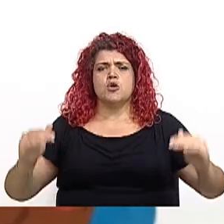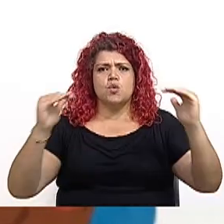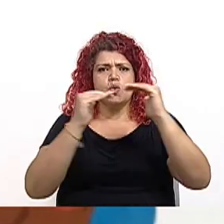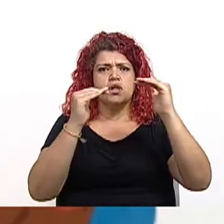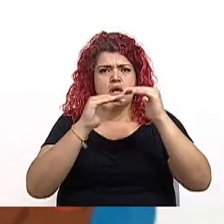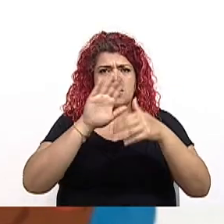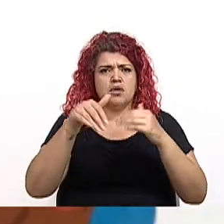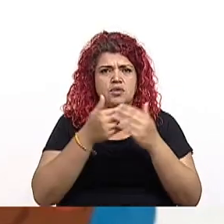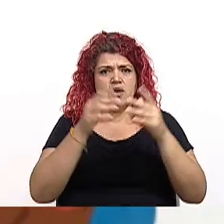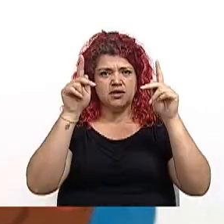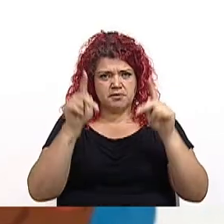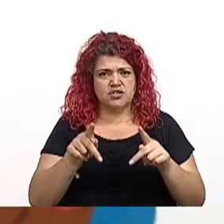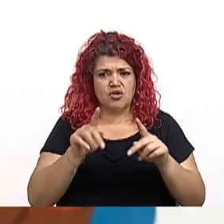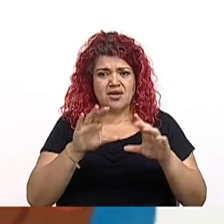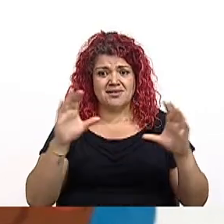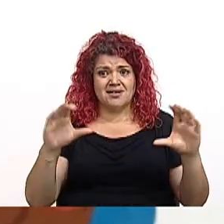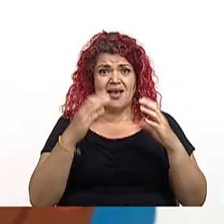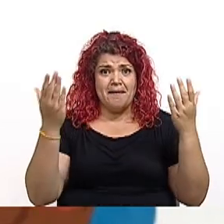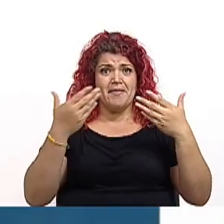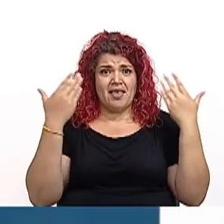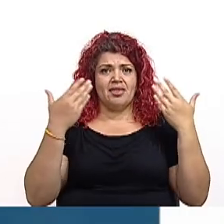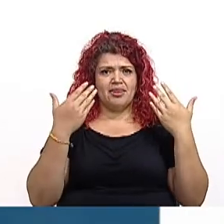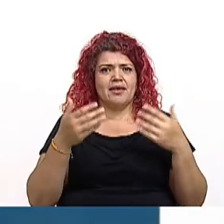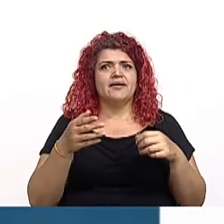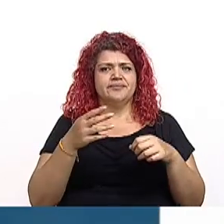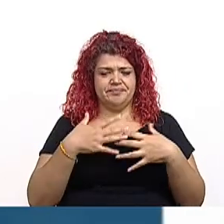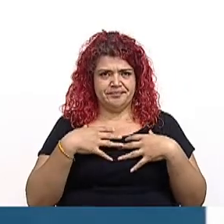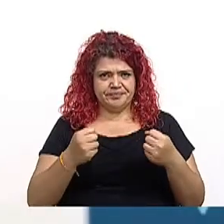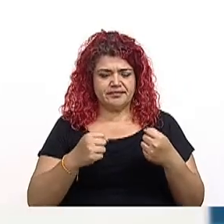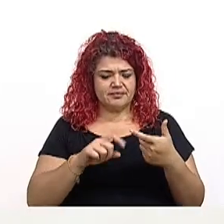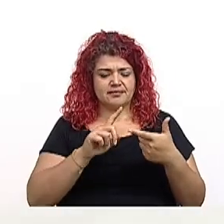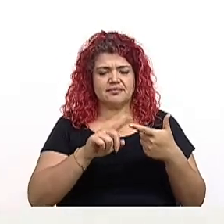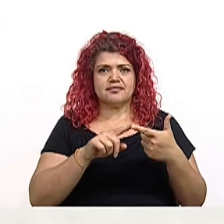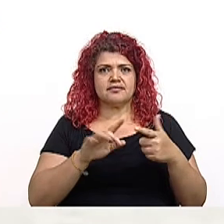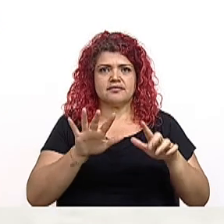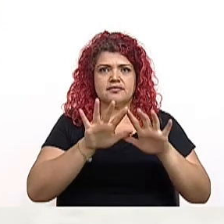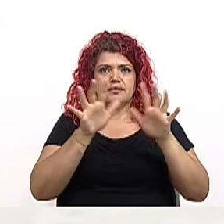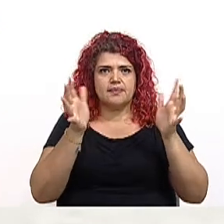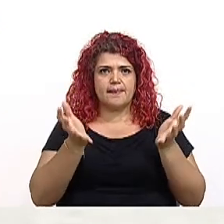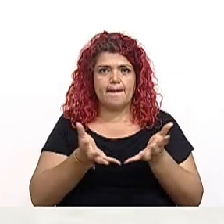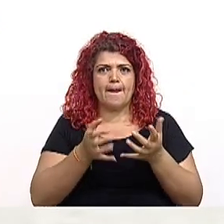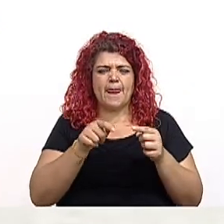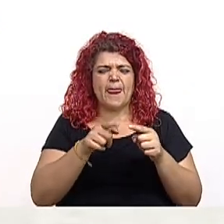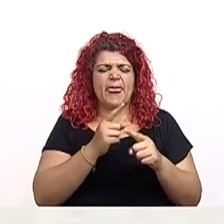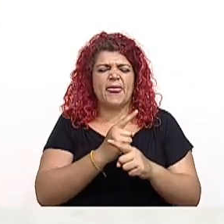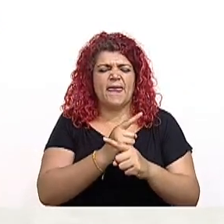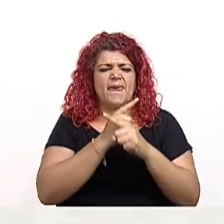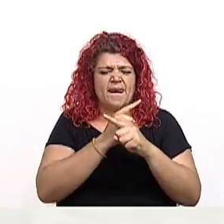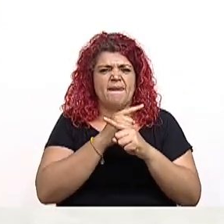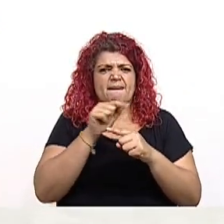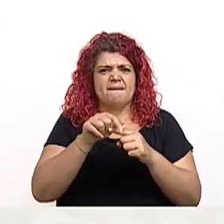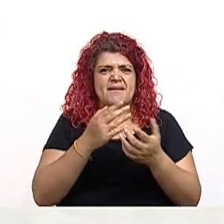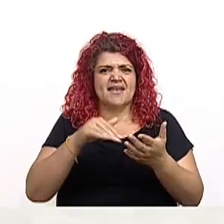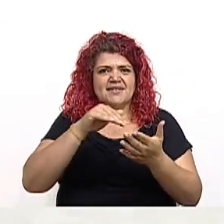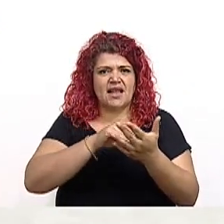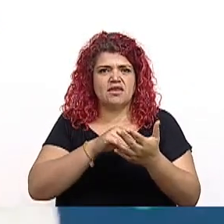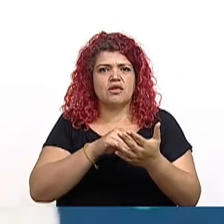las personas en un medio ambiente saludable. Planeta. Colocar la protección del planeta en el